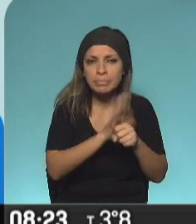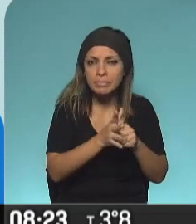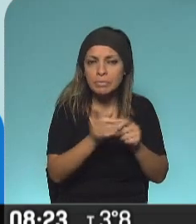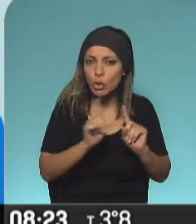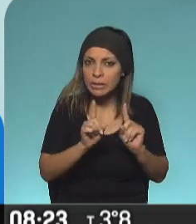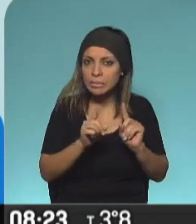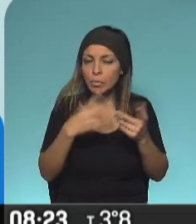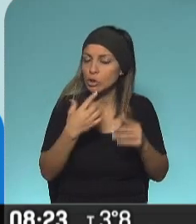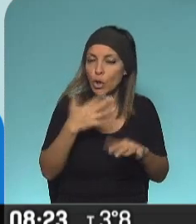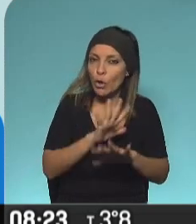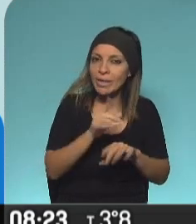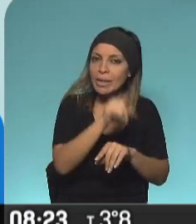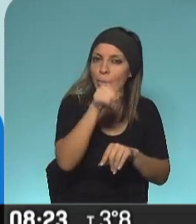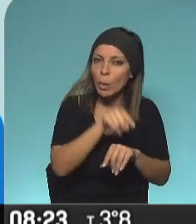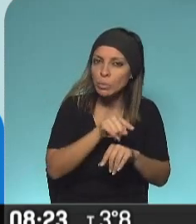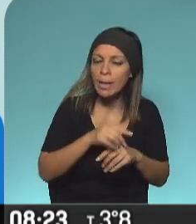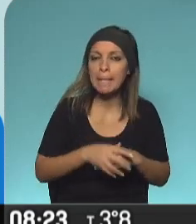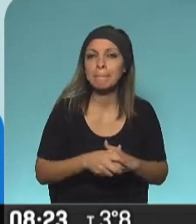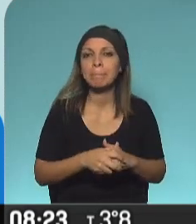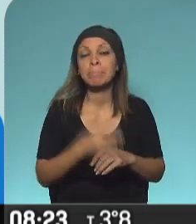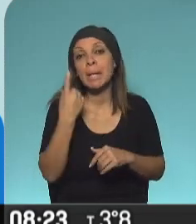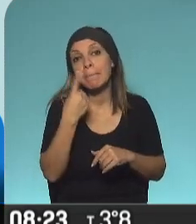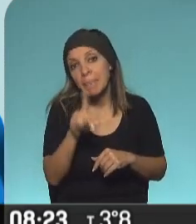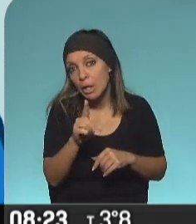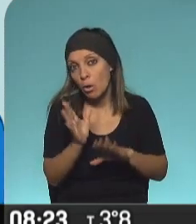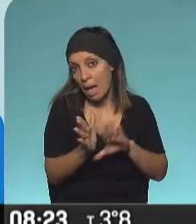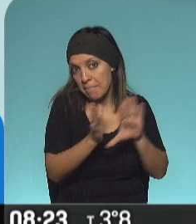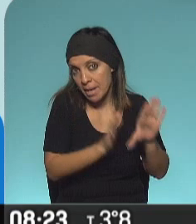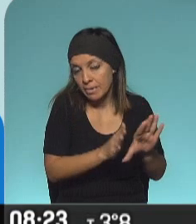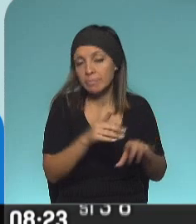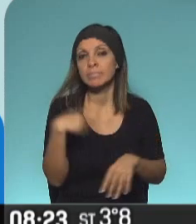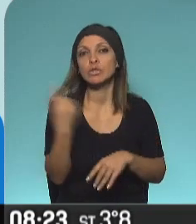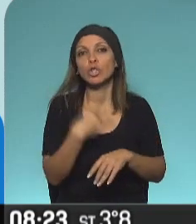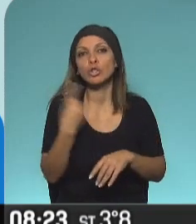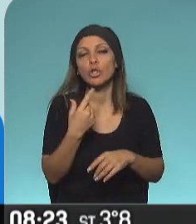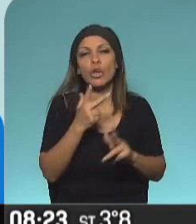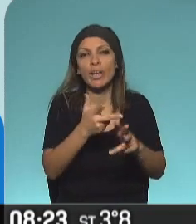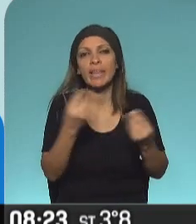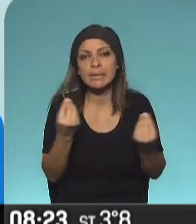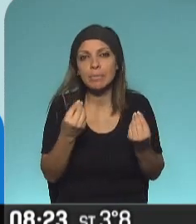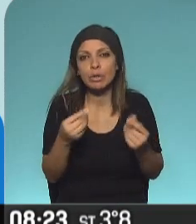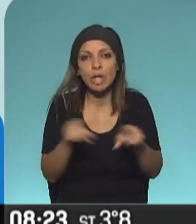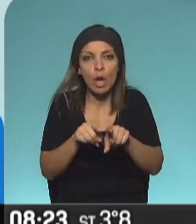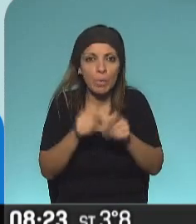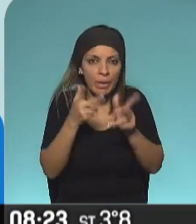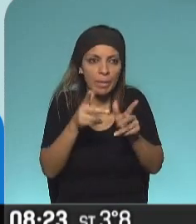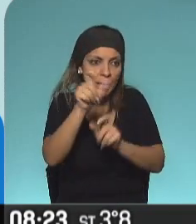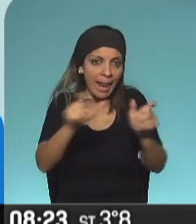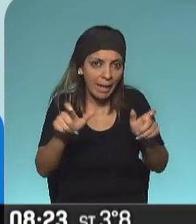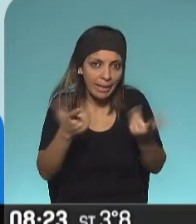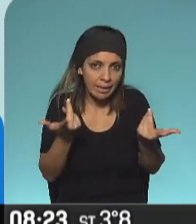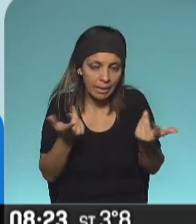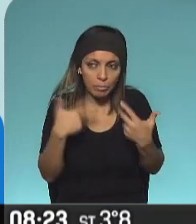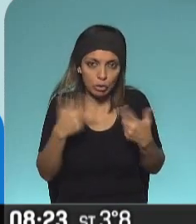primer parte de la pregunta. Pero más allá de ello, nosotros lo que decimos y le hemos dicho a la ciudadanía, porque es a quien le